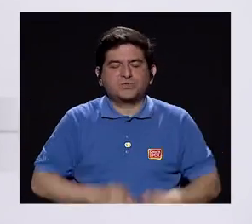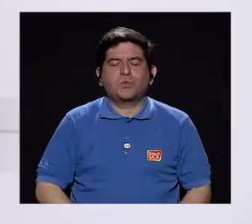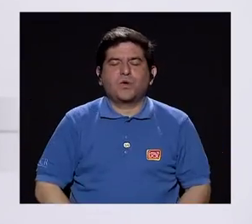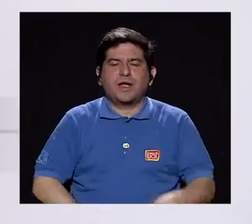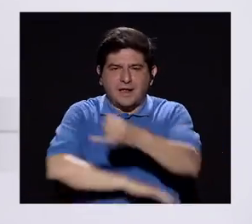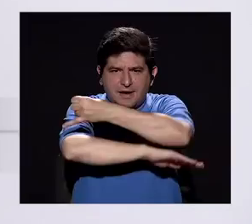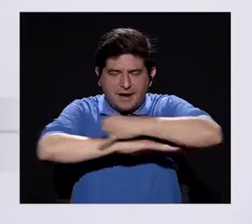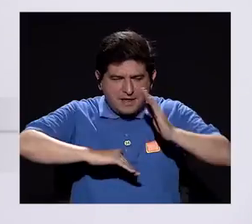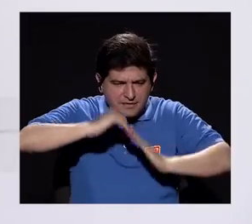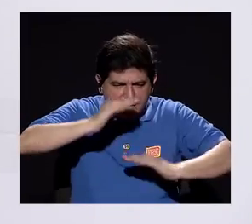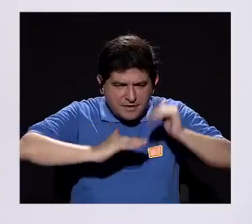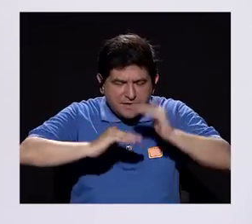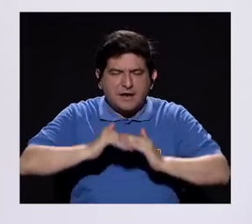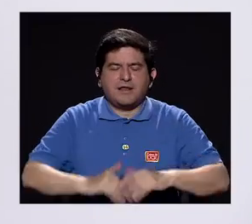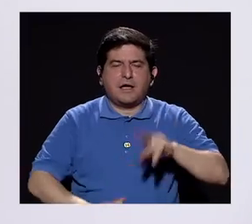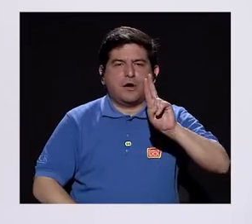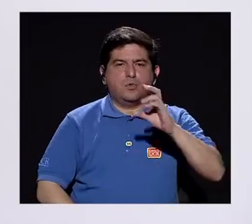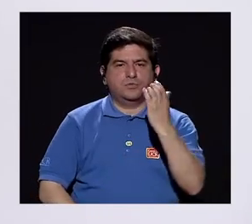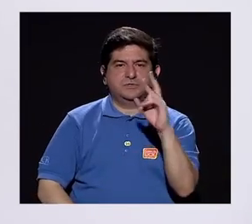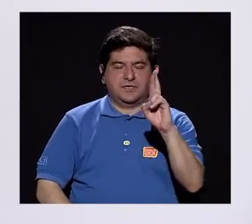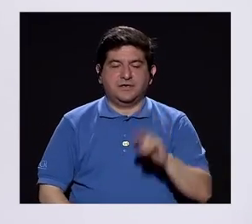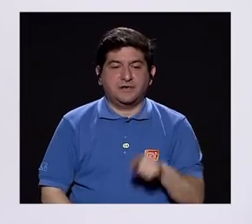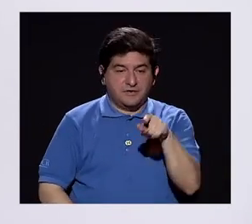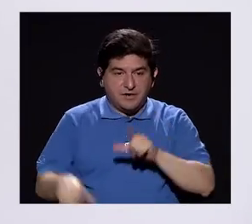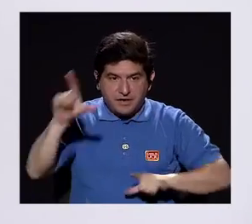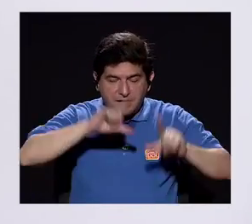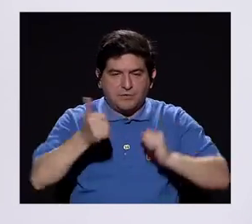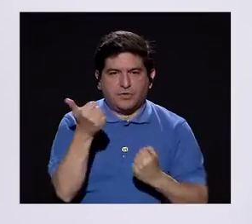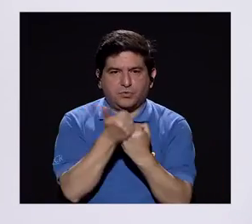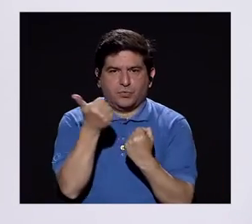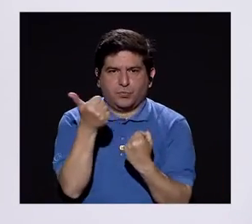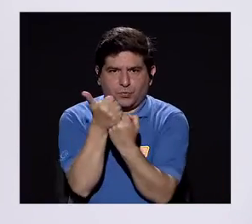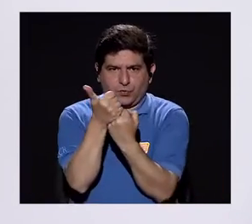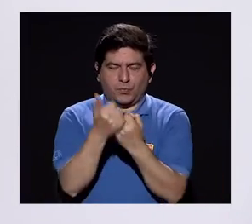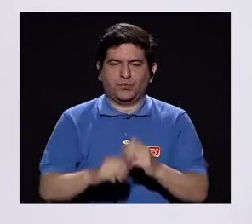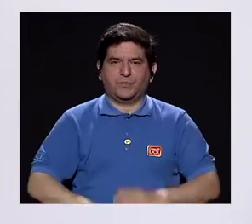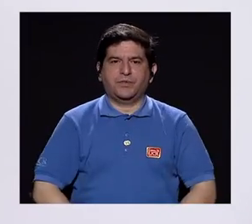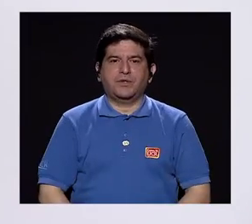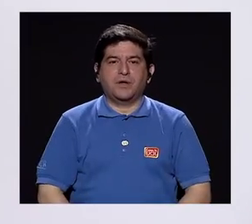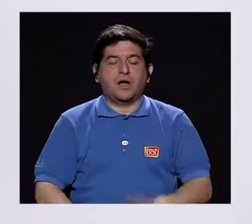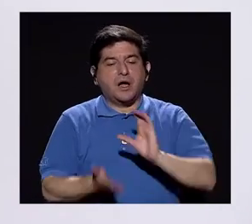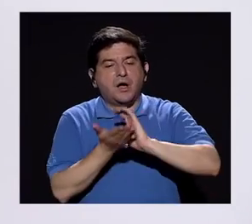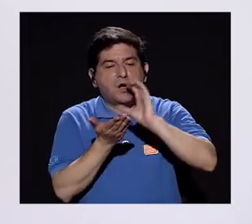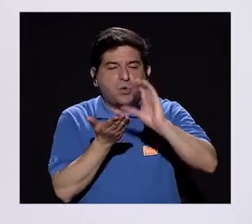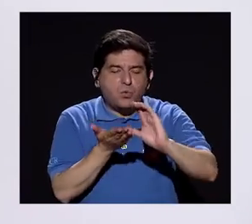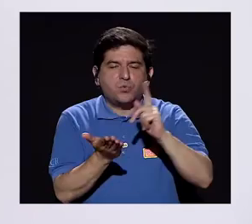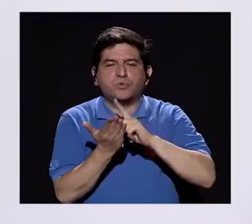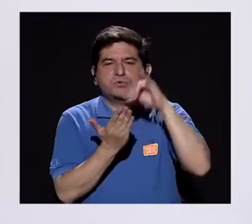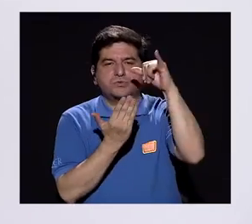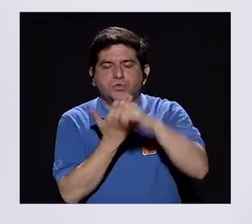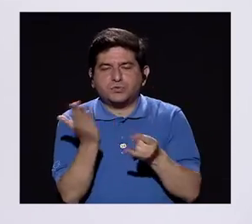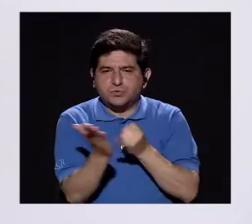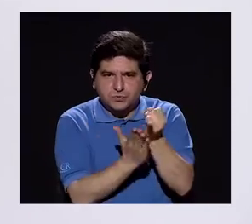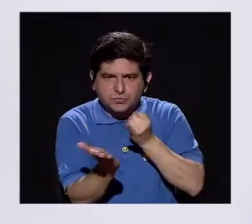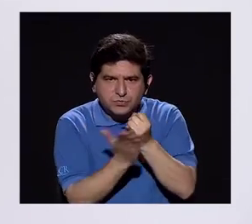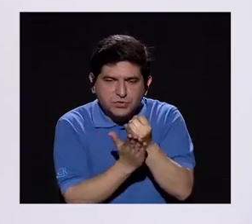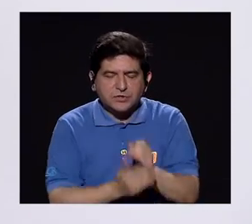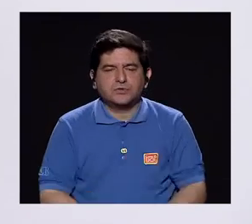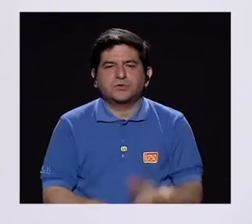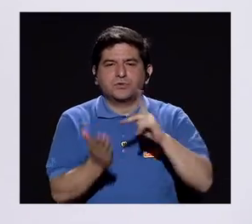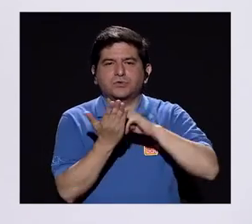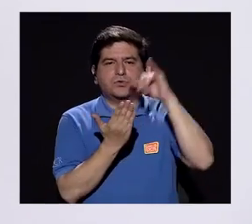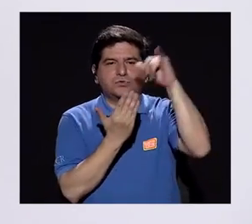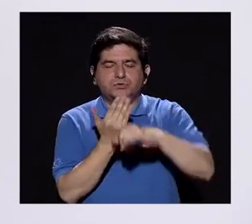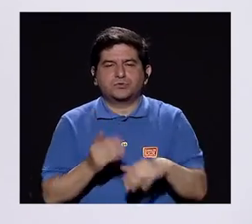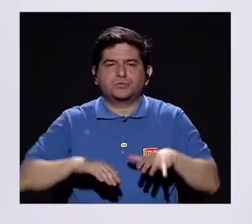ingeniería civil de la universidad de costa rica es un laboratorio que le da apoyo a los cursos a los proyectos de investigación a los